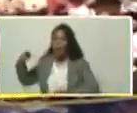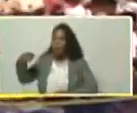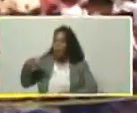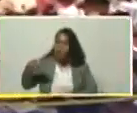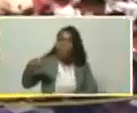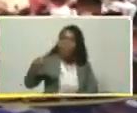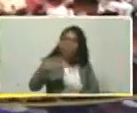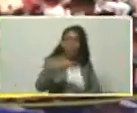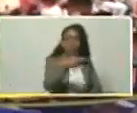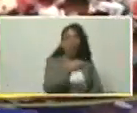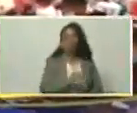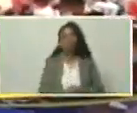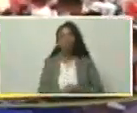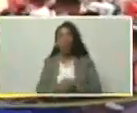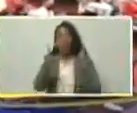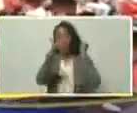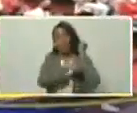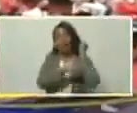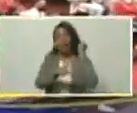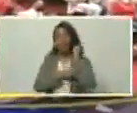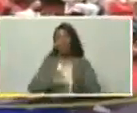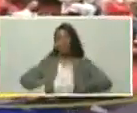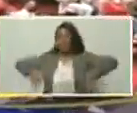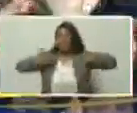ríos, a los parques.